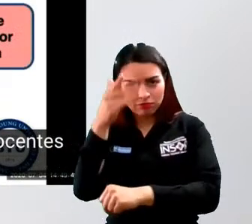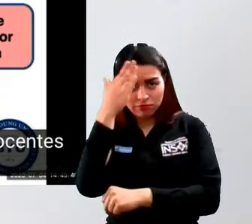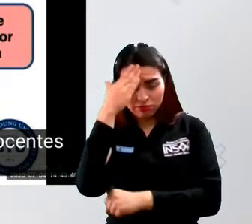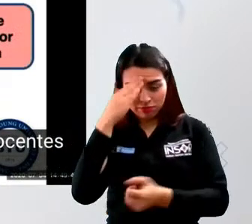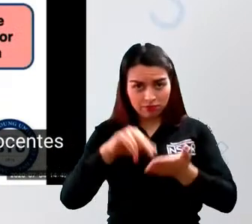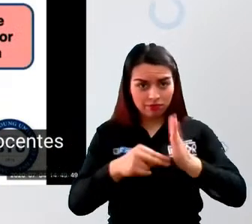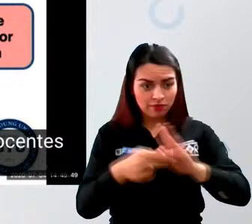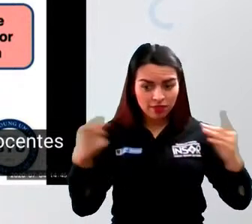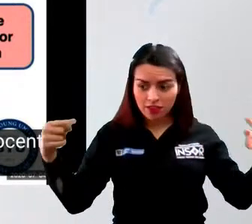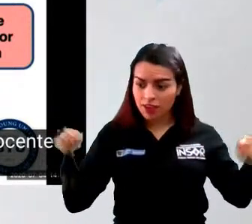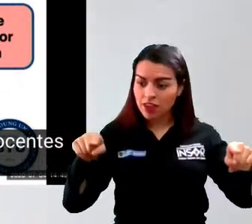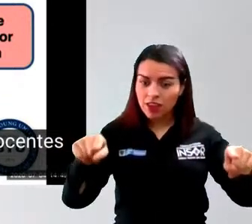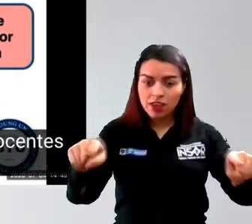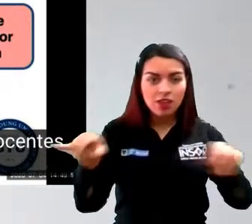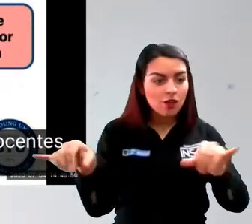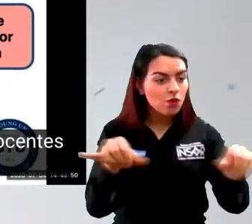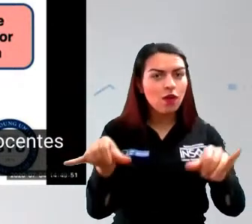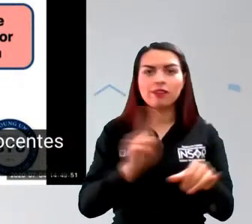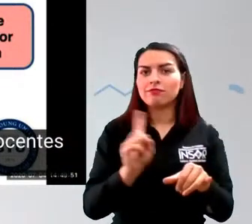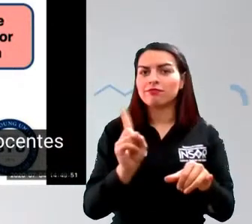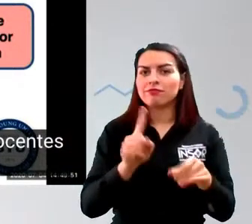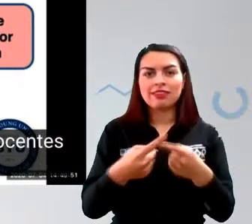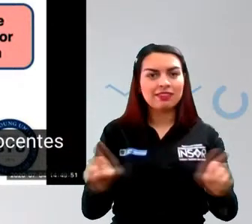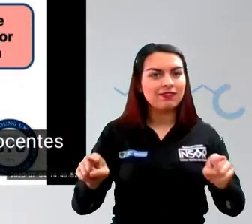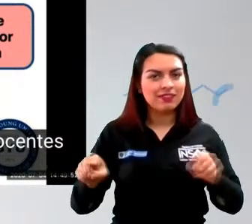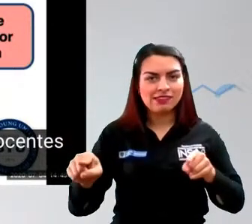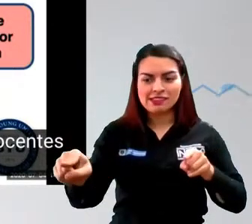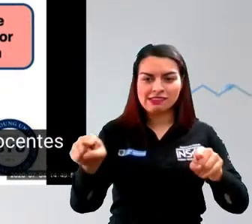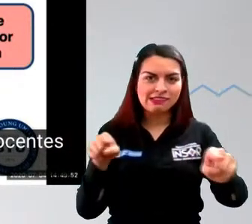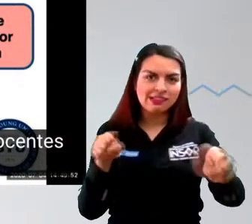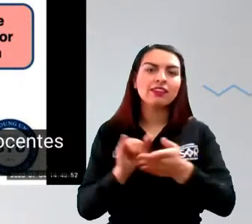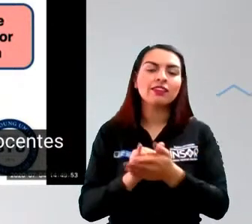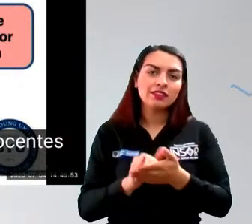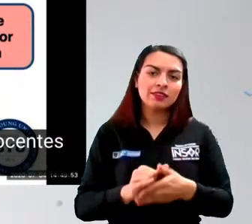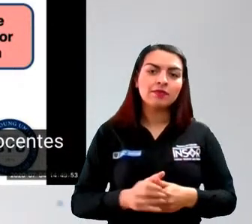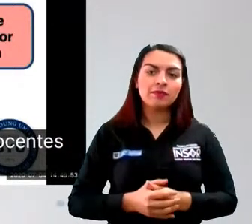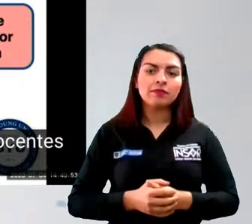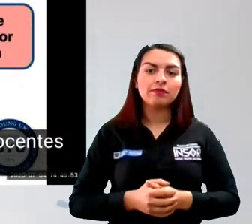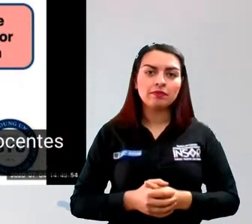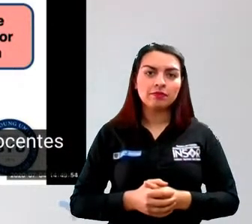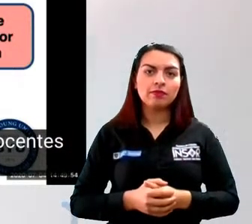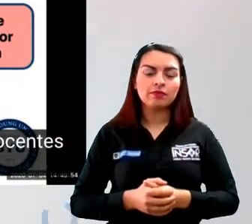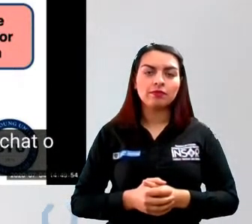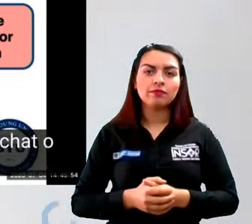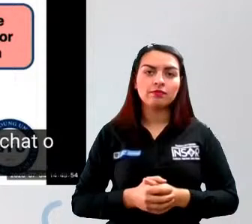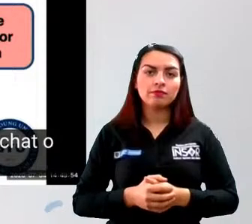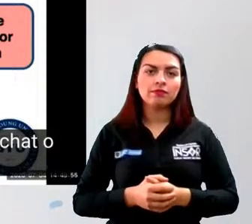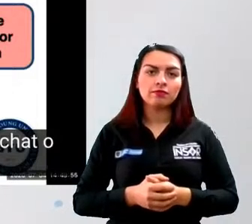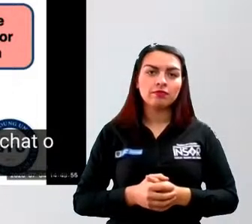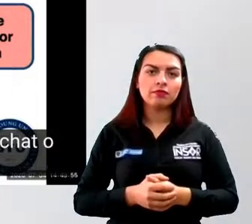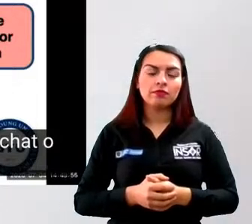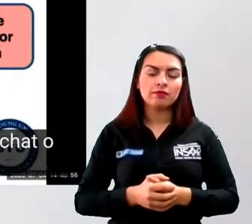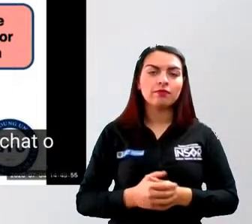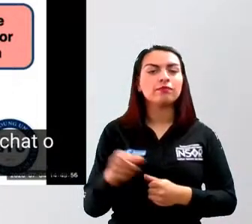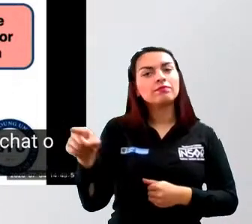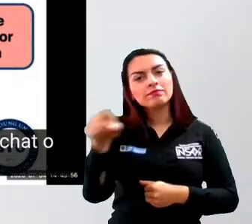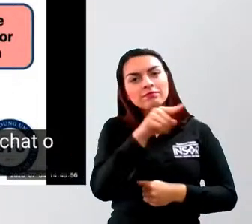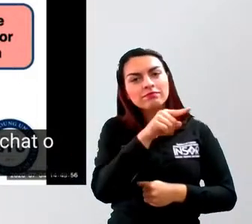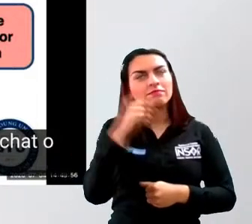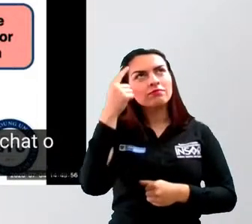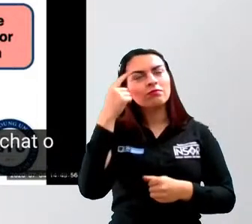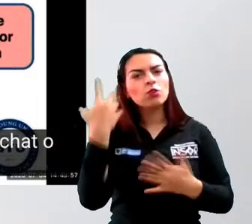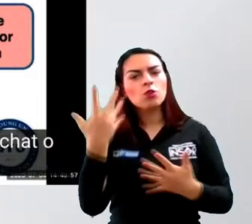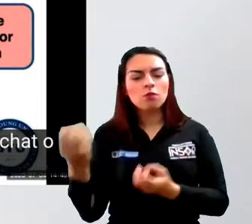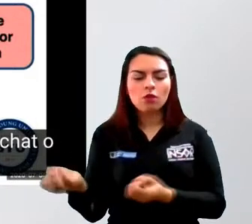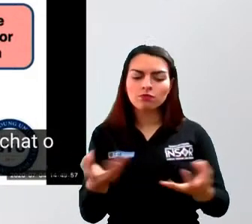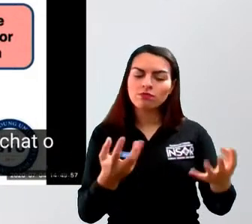rendimiento. Aquí está la próxima pregunta para ustedes. ¿Cómo es que ustedes como profesores suministran el apoyo para